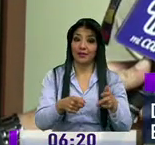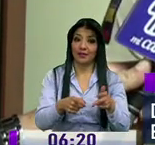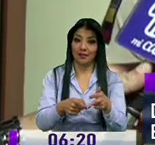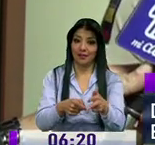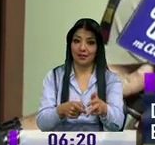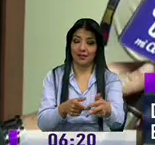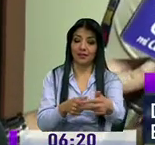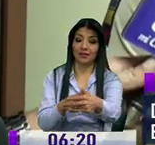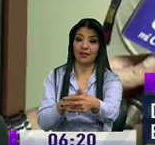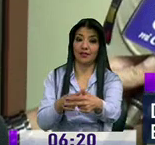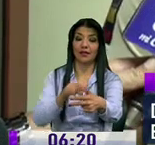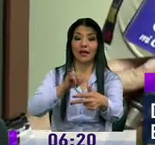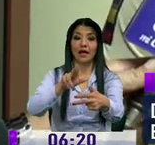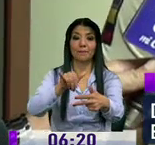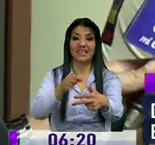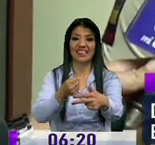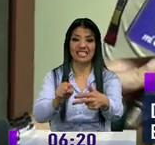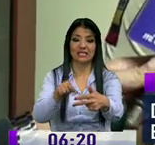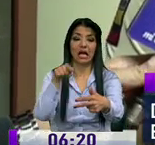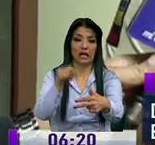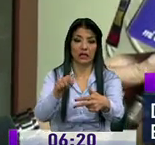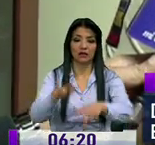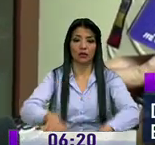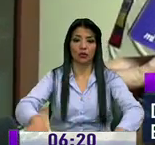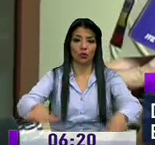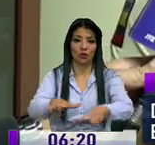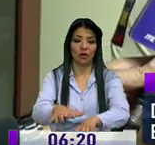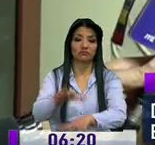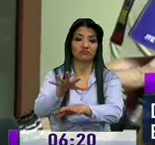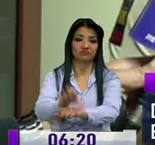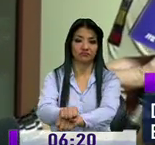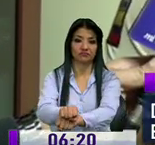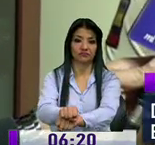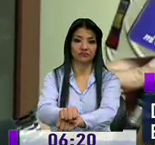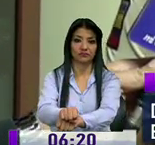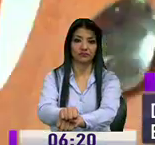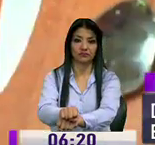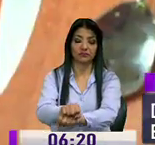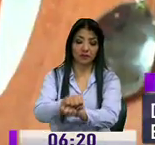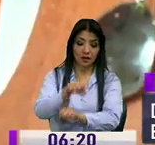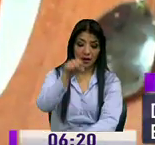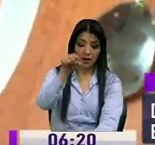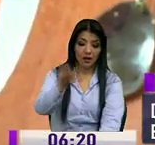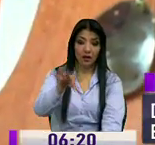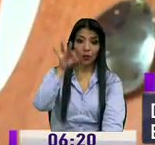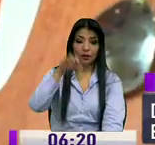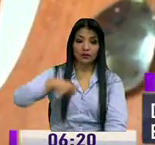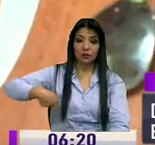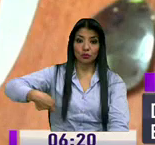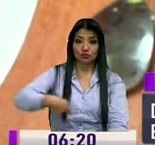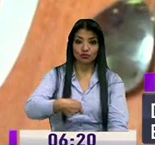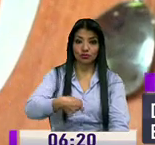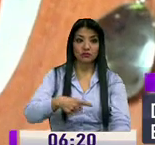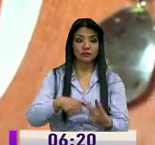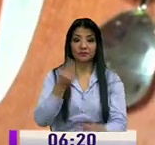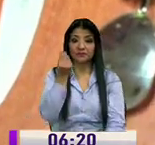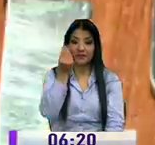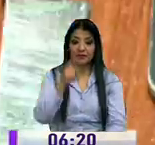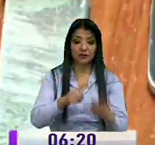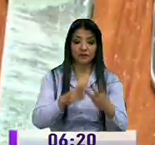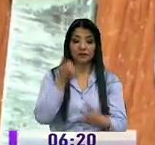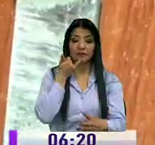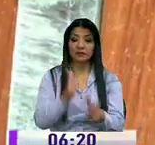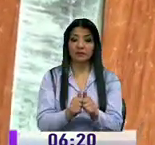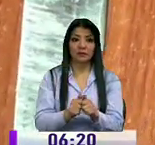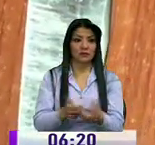interceptado en el sector de Los Jamines, donde se le neutraliza y se le encuentra en su poder un cuchillo, dinero en efectivo, teléfono celular y